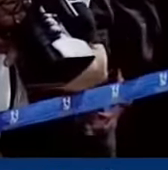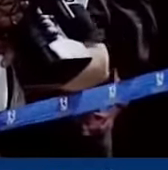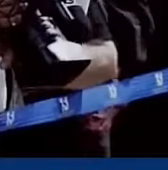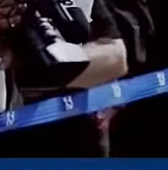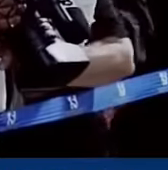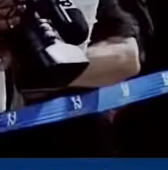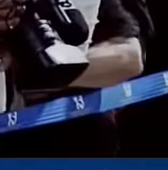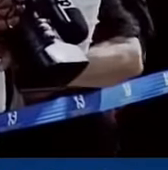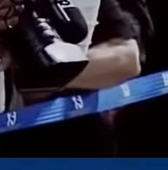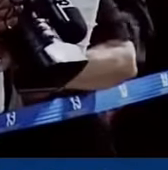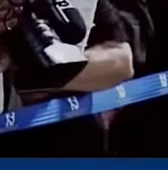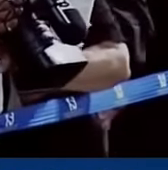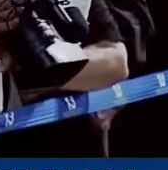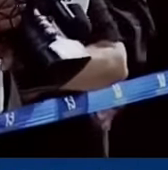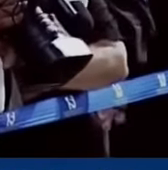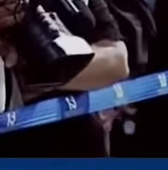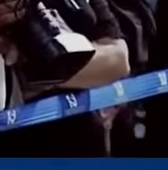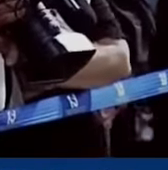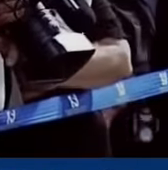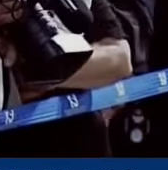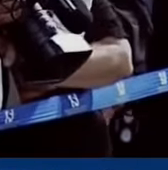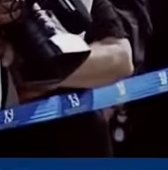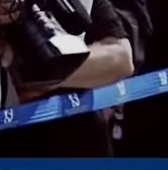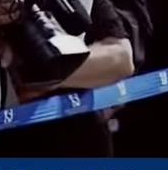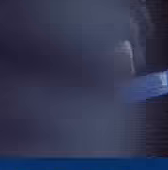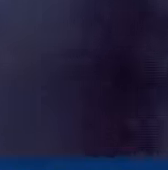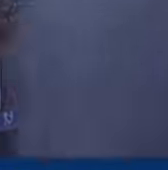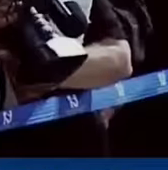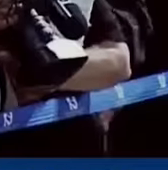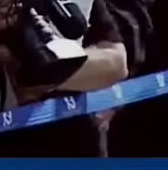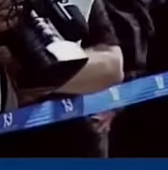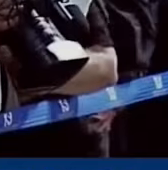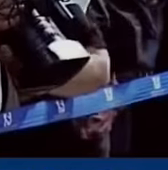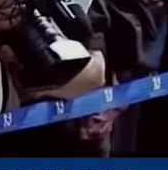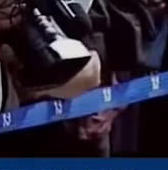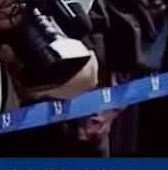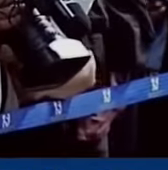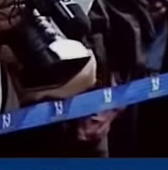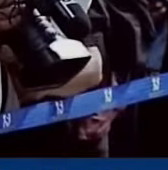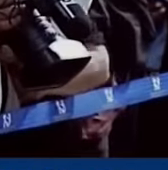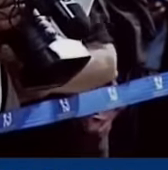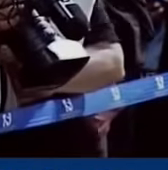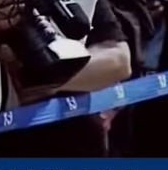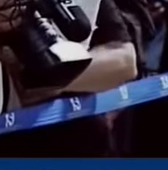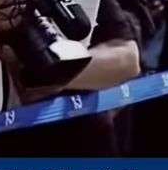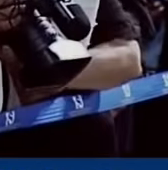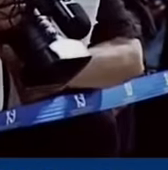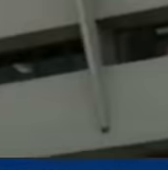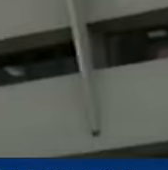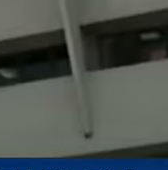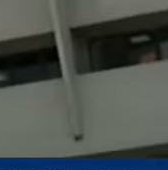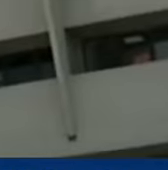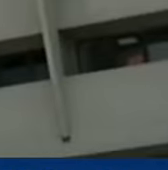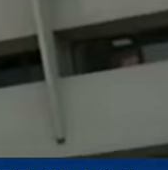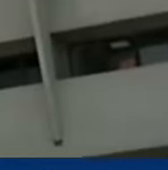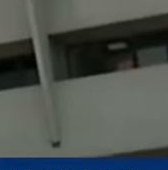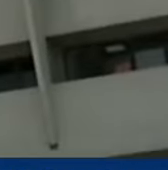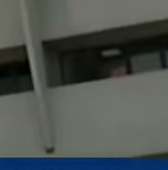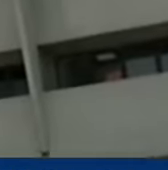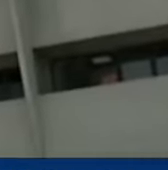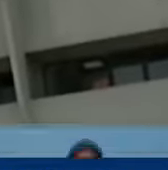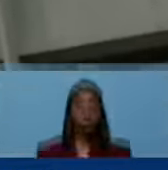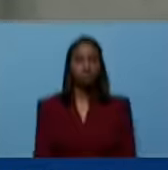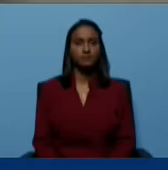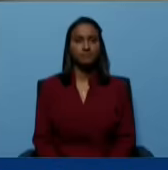ataque cibernético contra el sistema del Consejo Nacional Electoral. Ha sido denunciado por la vicepresidenta ejecutiva